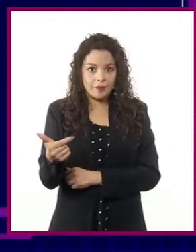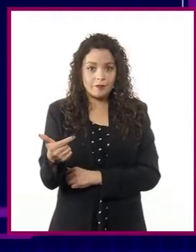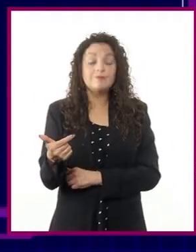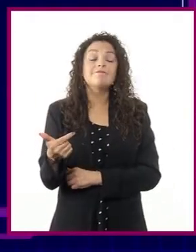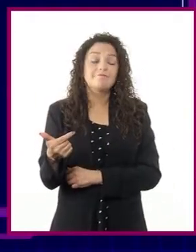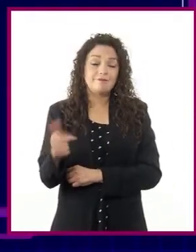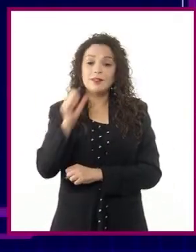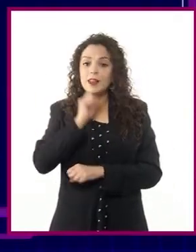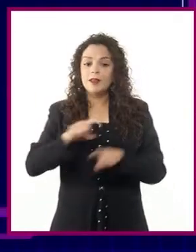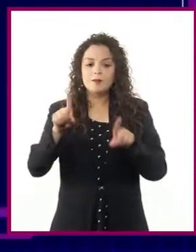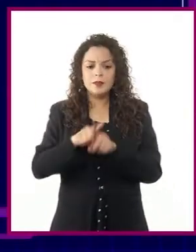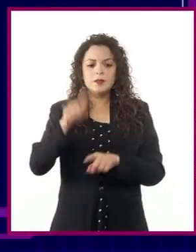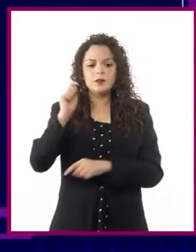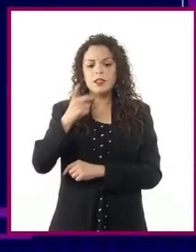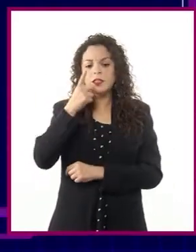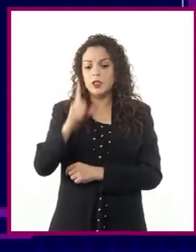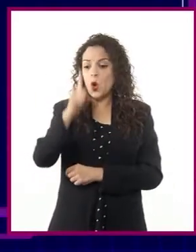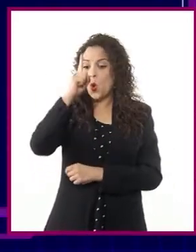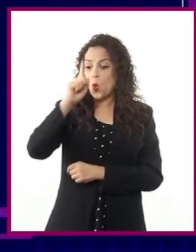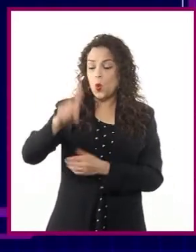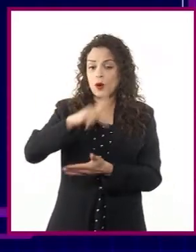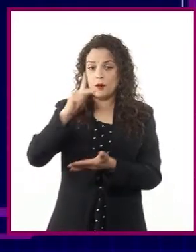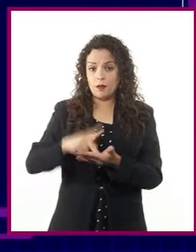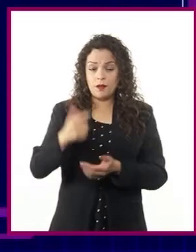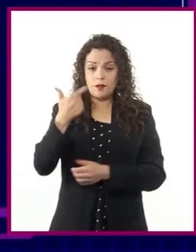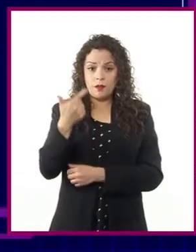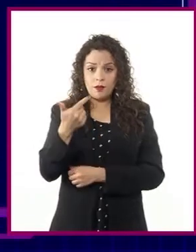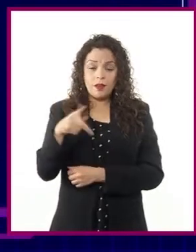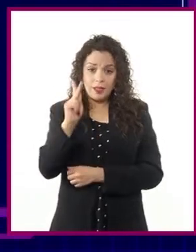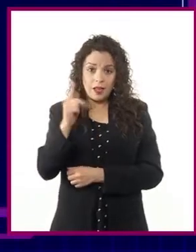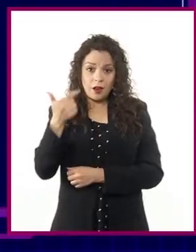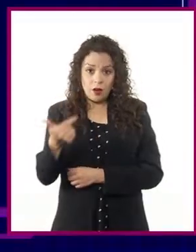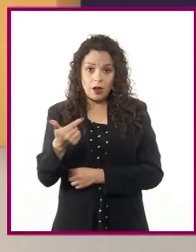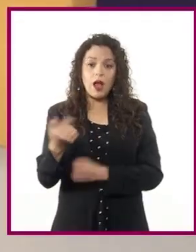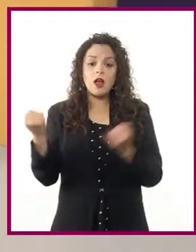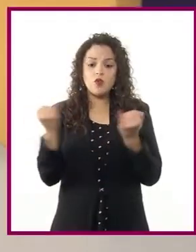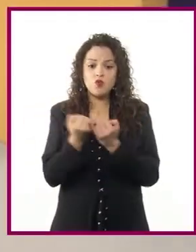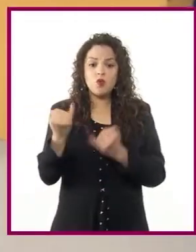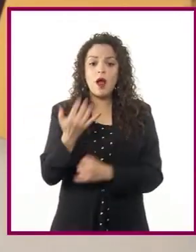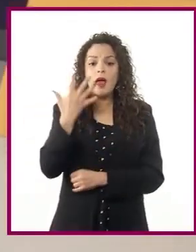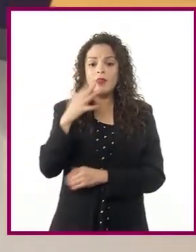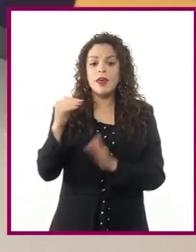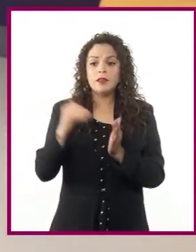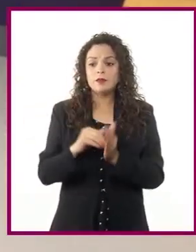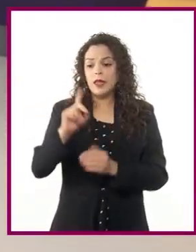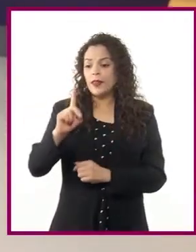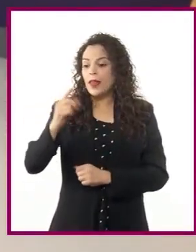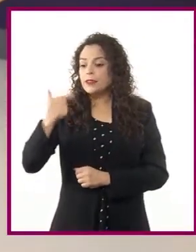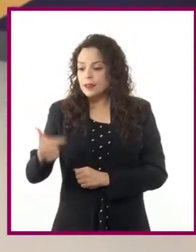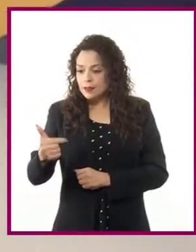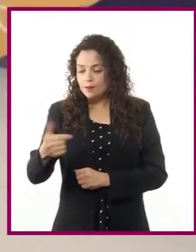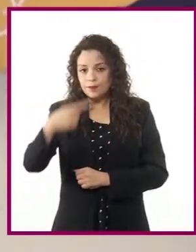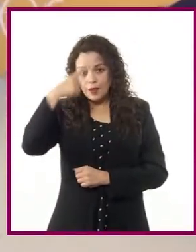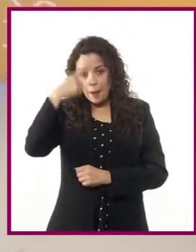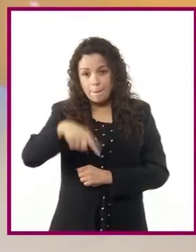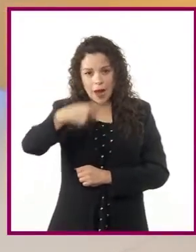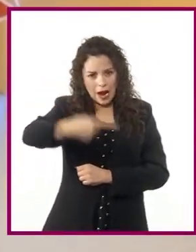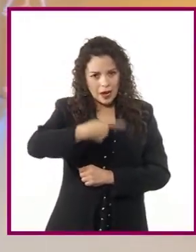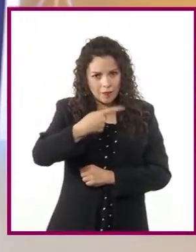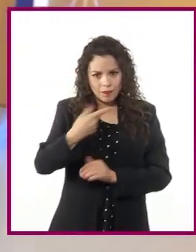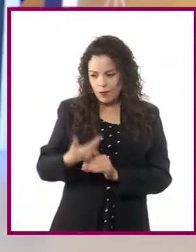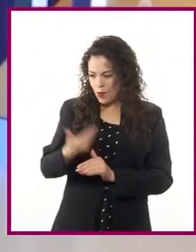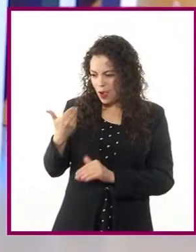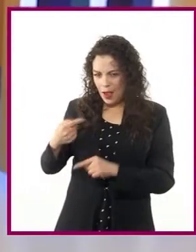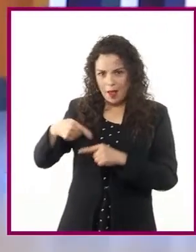decir que un kilogramo es igual a 10,000 decigramos. Para responder la pregunta que se presentó al